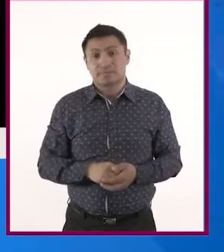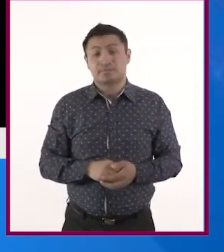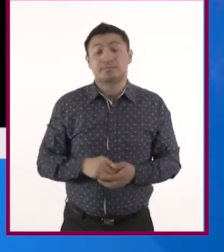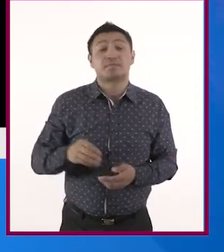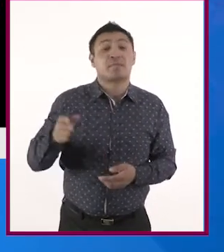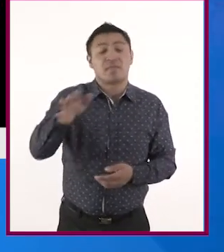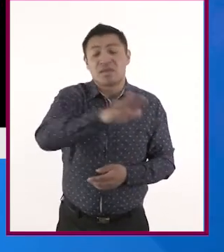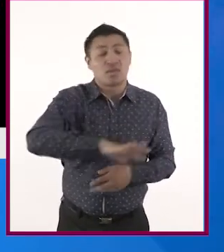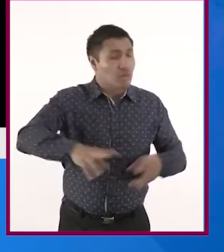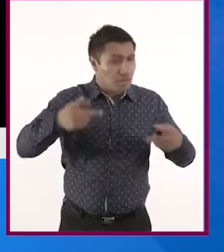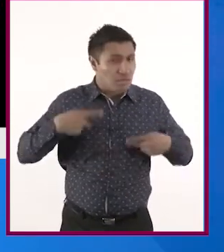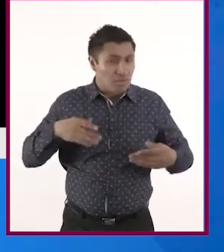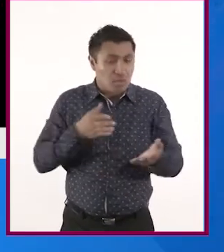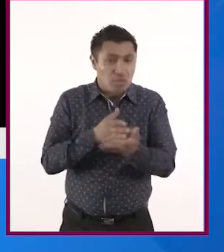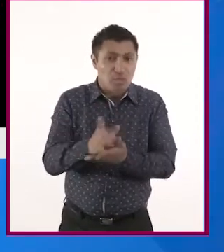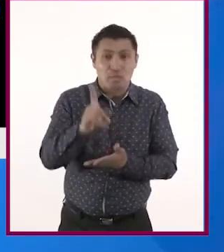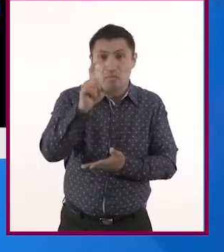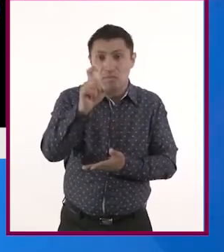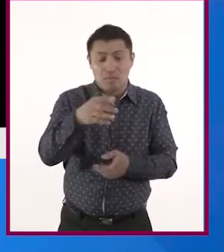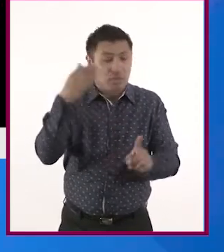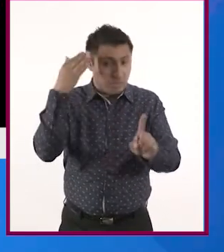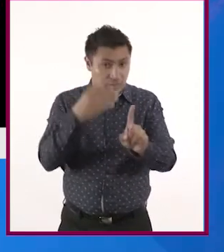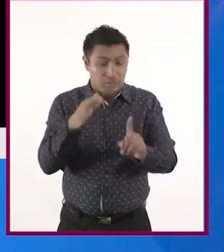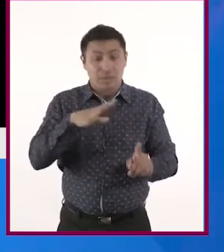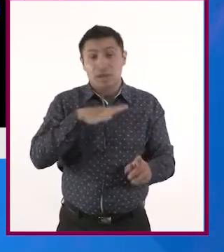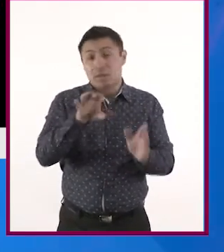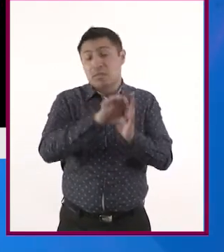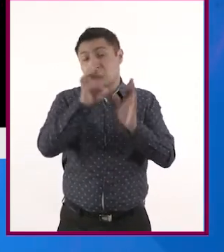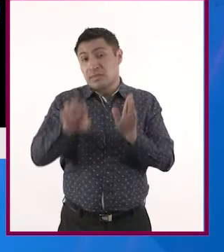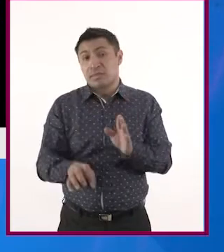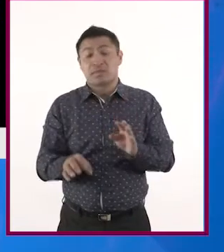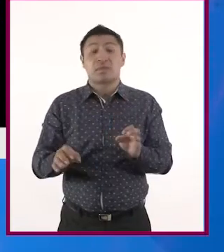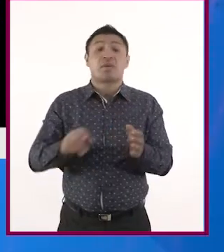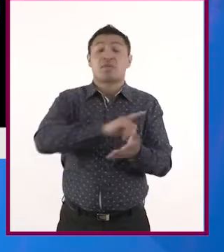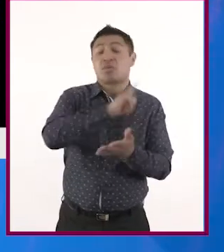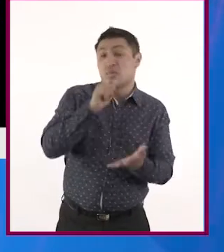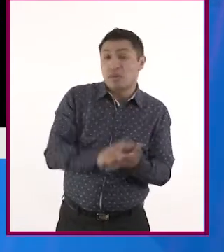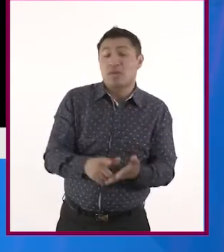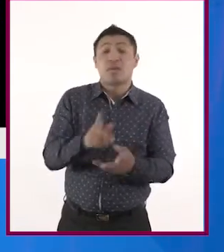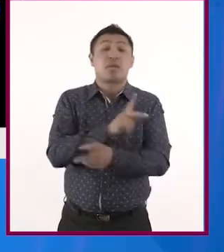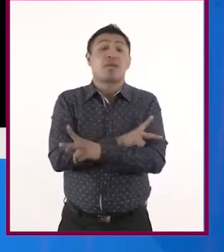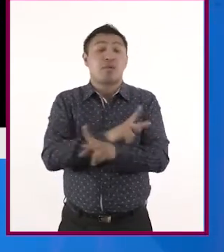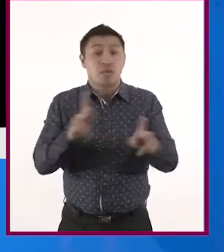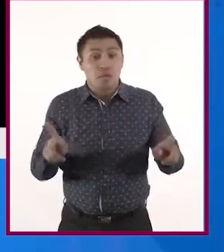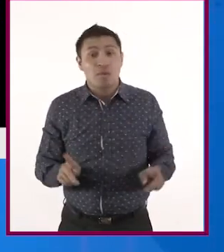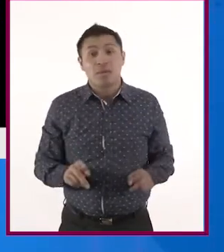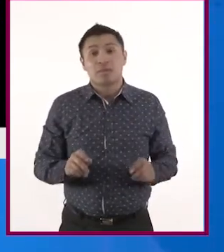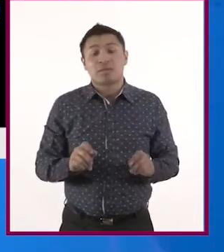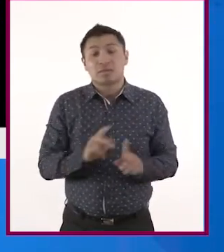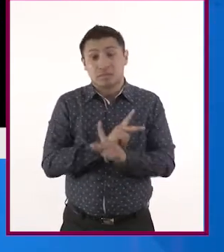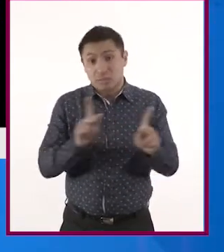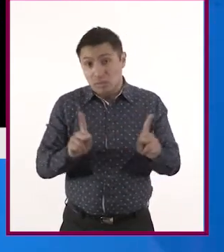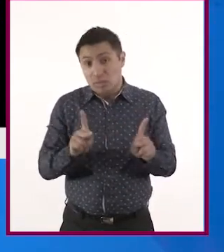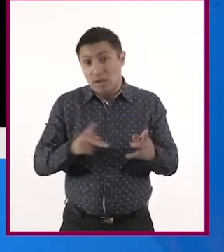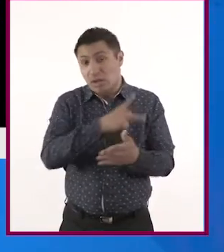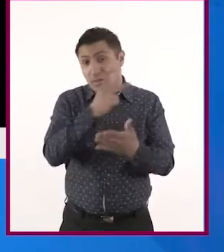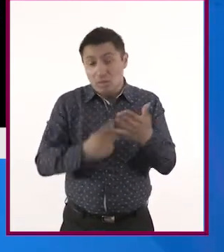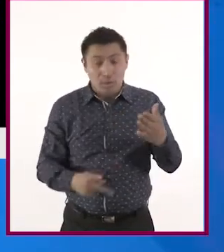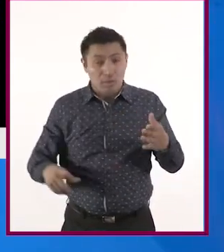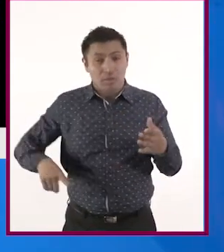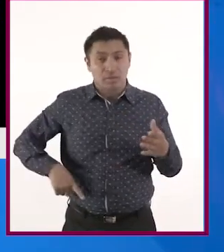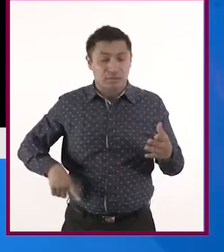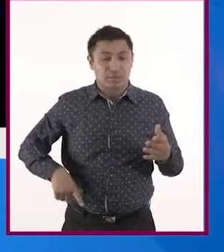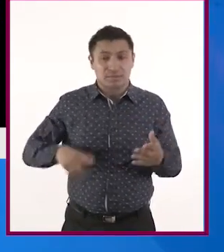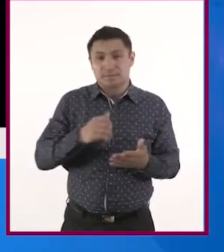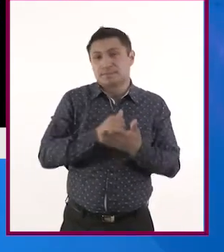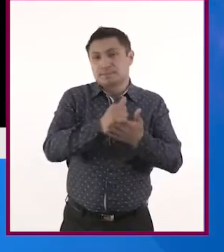Hay ejemplos que van desde la estructuración de políticas públicas, ¿no?, de programas que derivan en programas de gobierno que